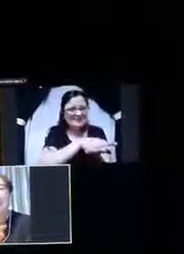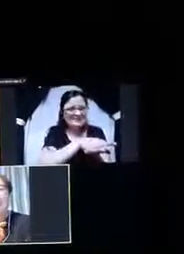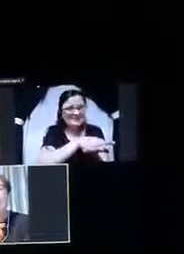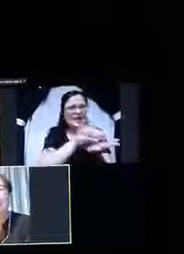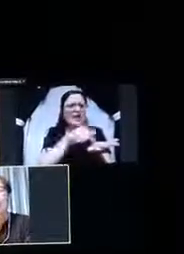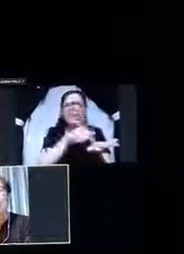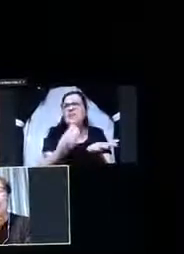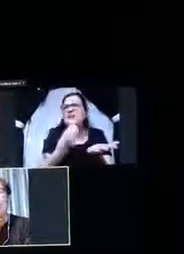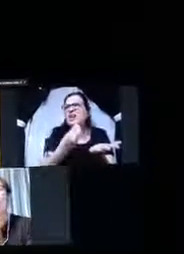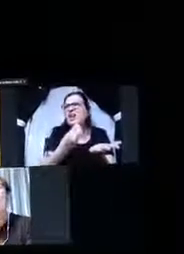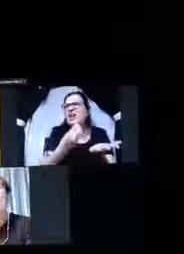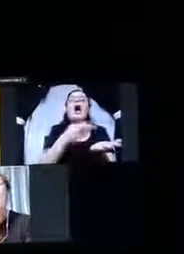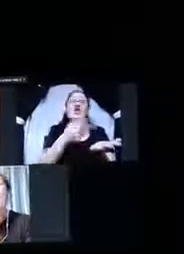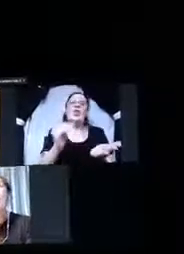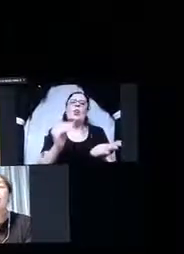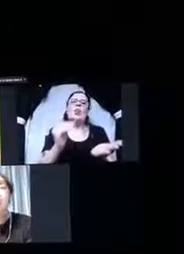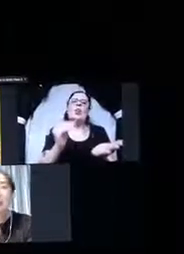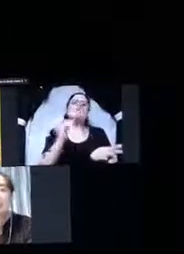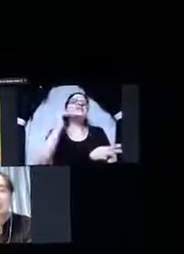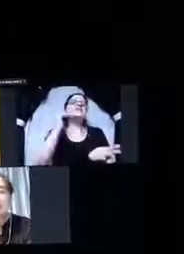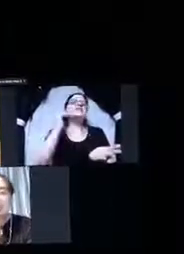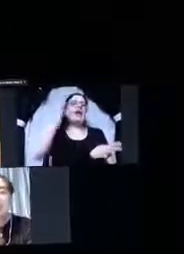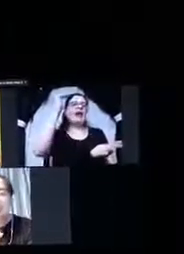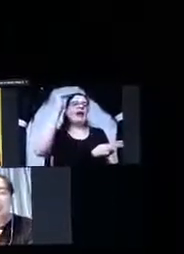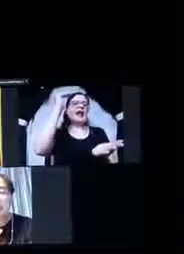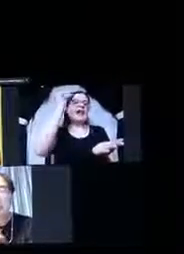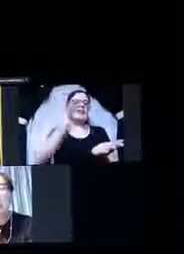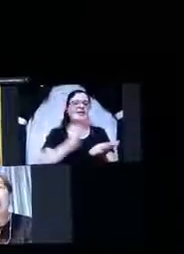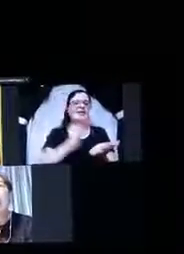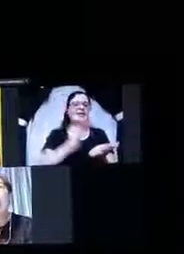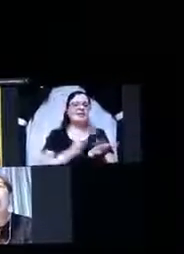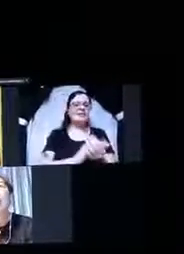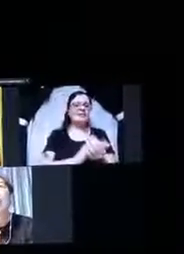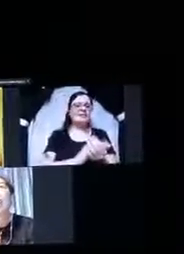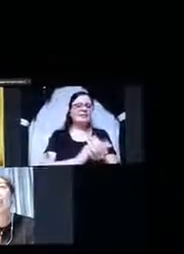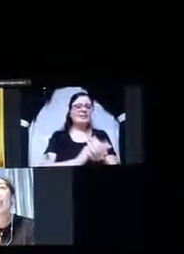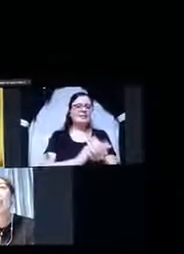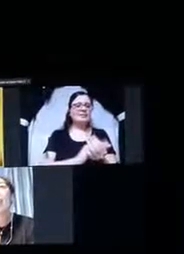a matar cuando se entere. Te va a matar. Entonces me va a matar.